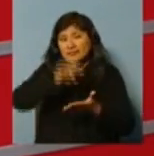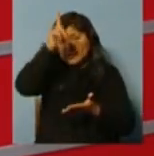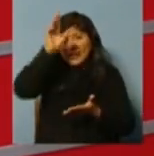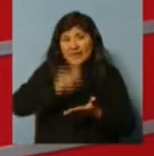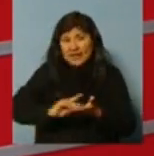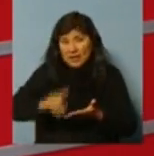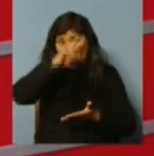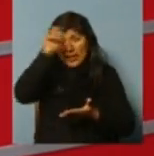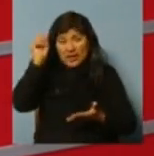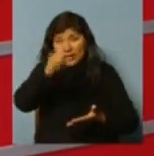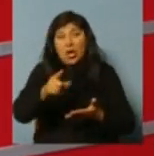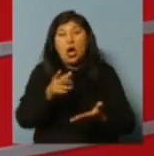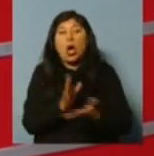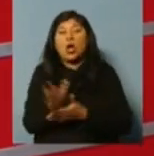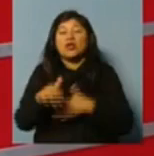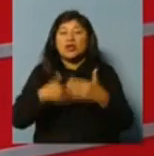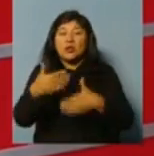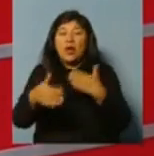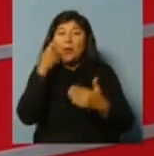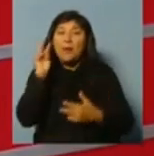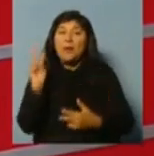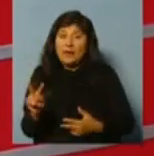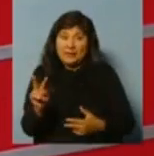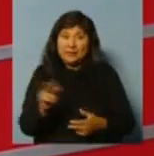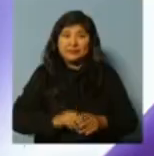nosotros continuamos de la siguiente manera